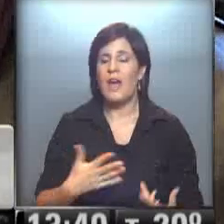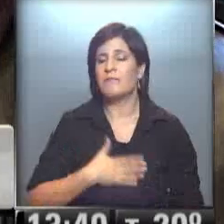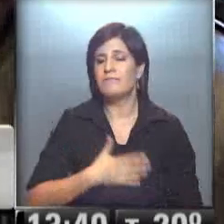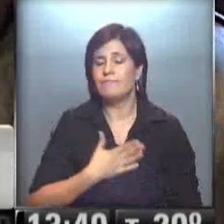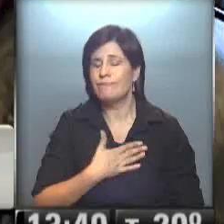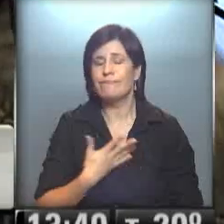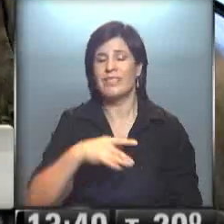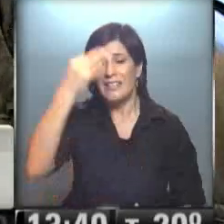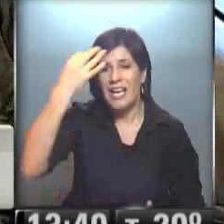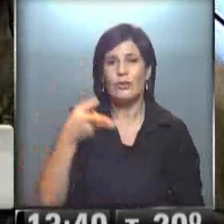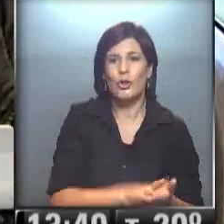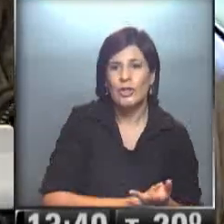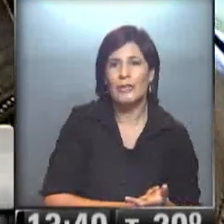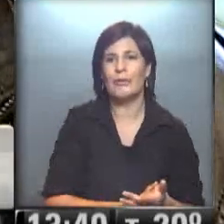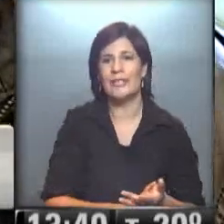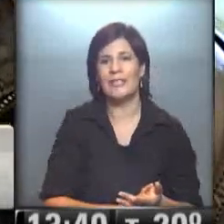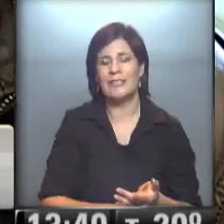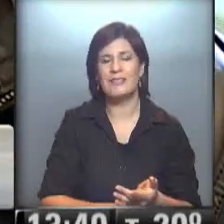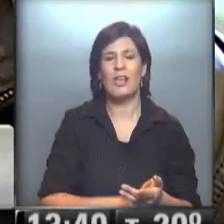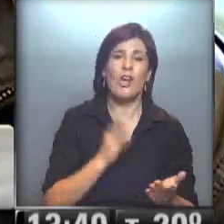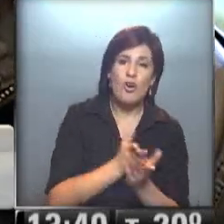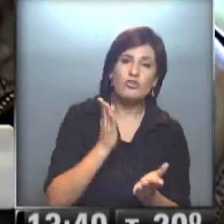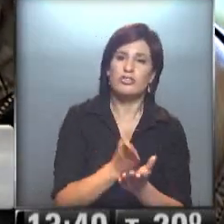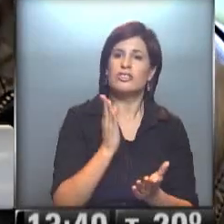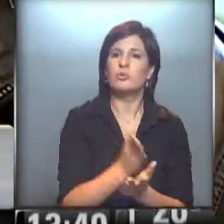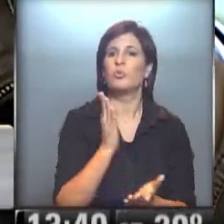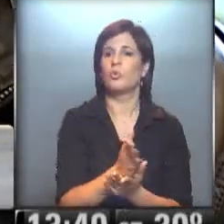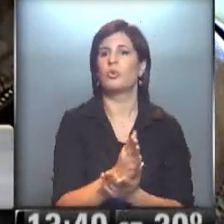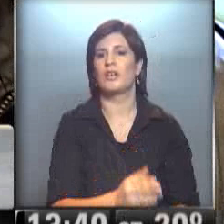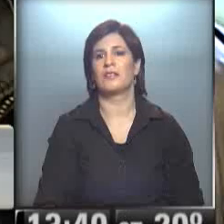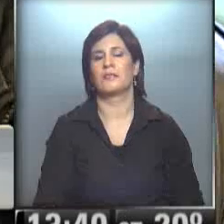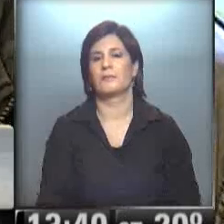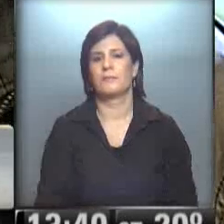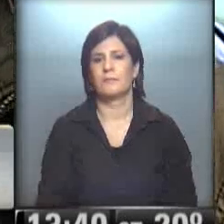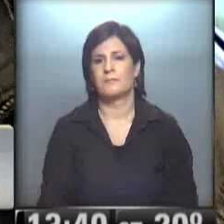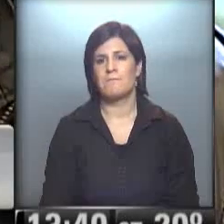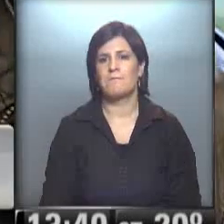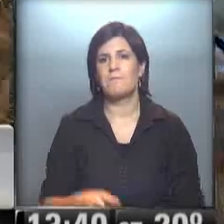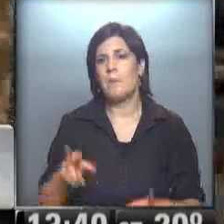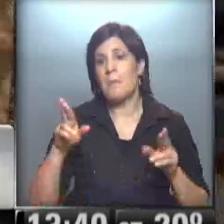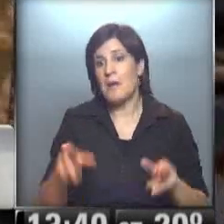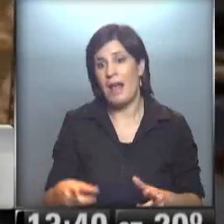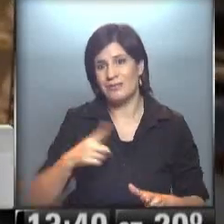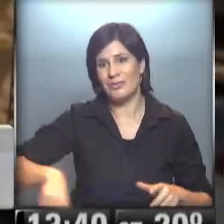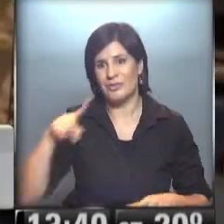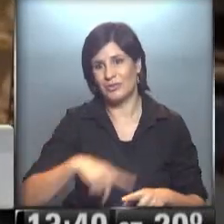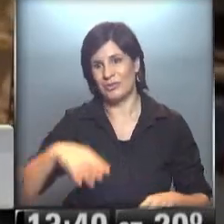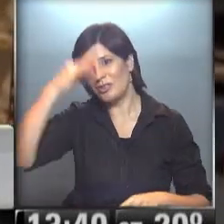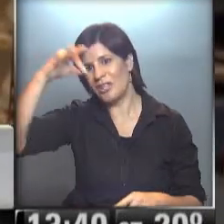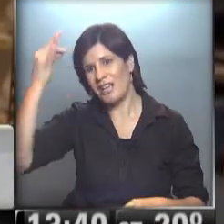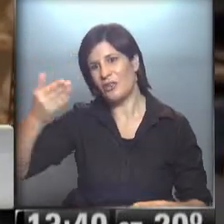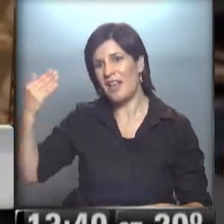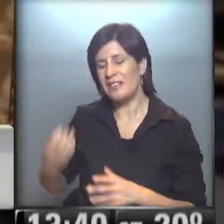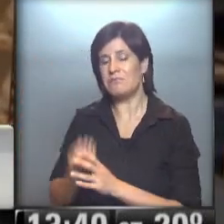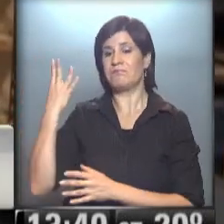hacerla por por por seguir este este esta propuesta que estamos este que inventamos entre